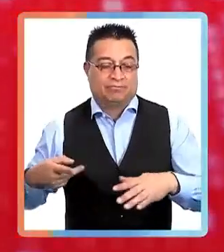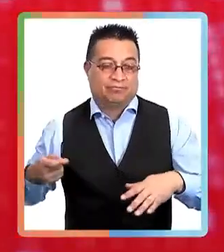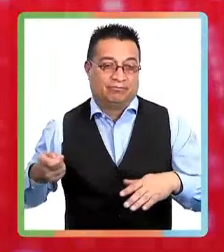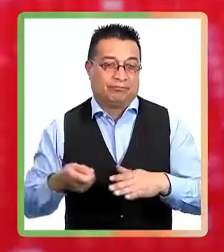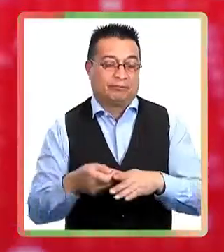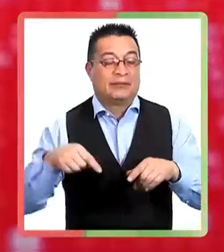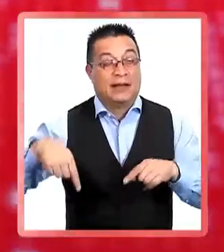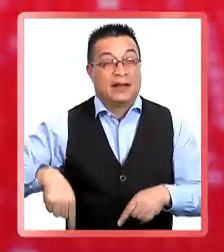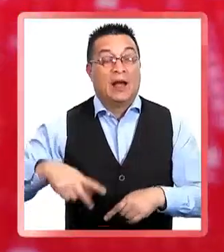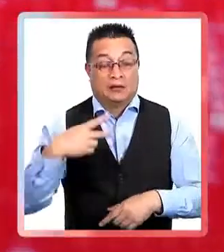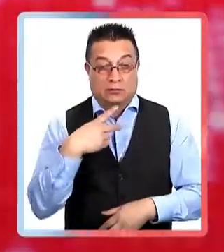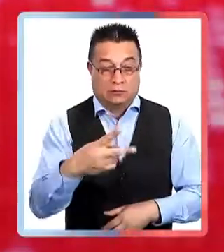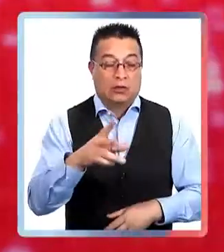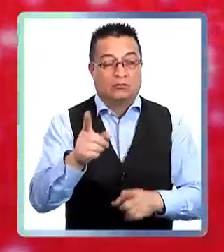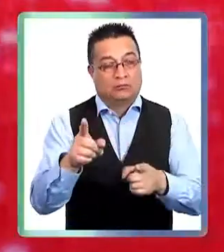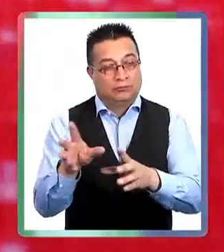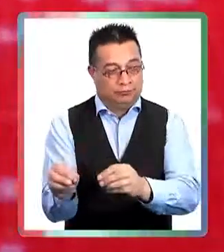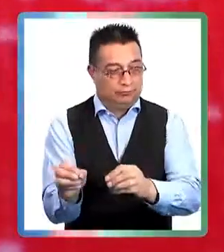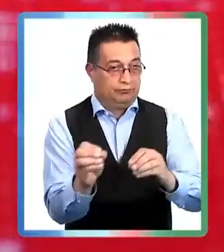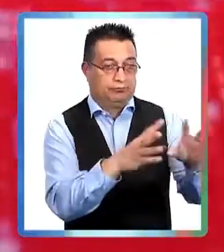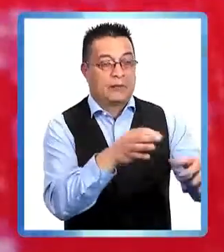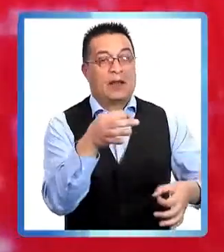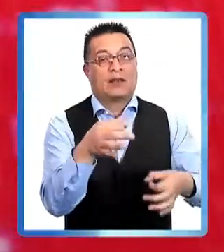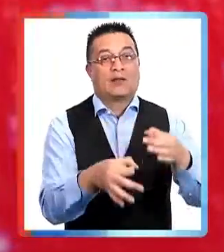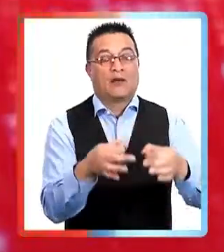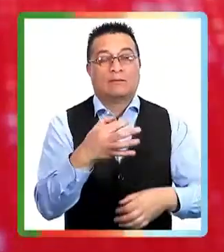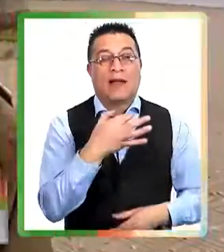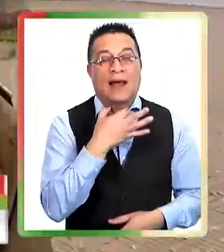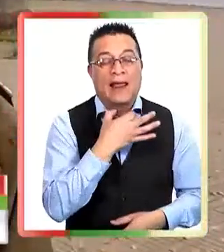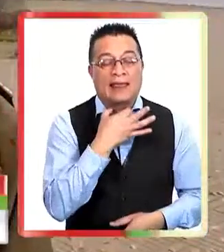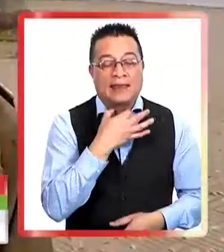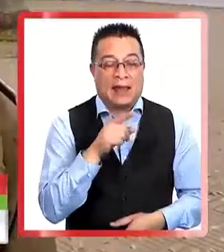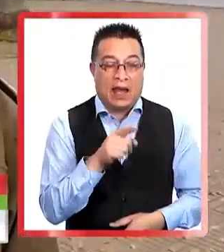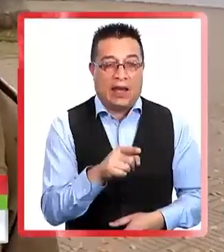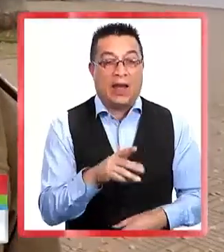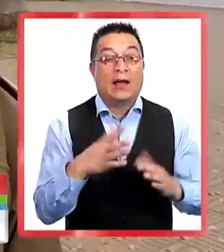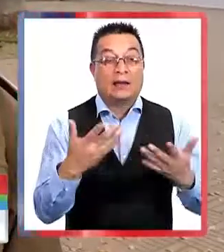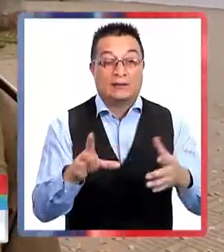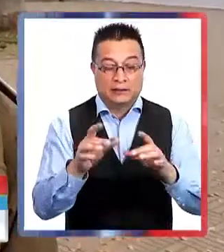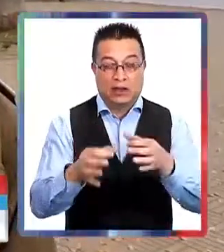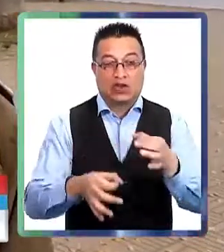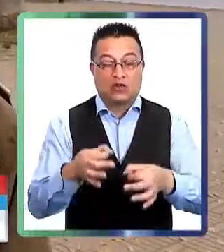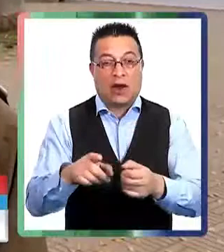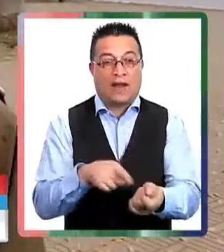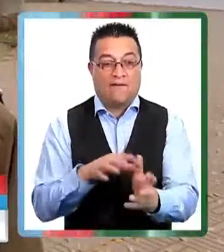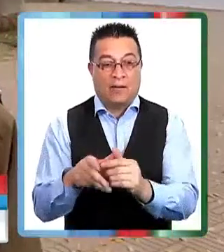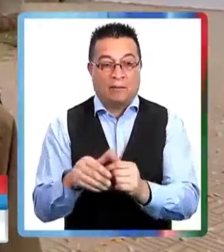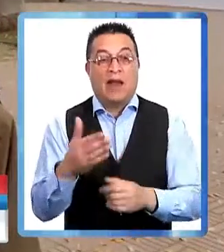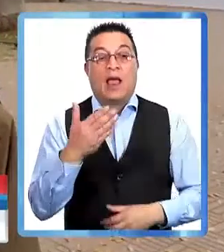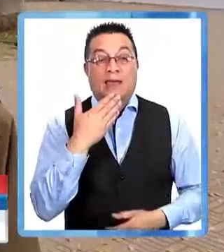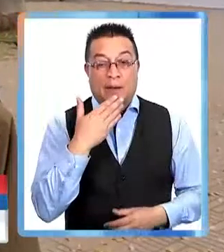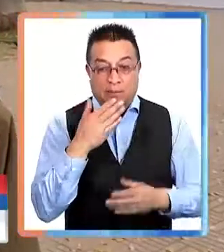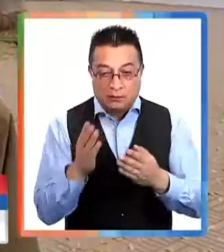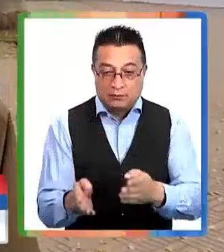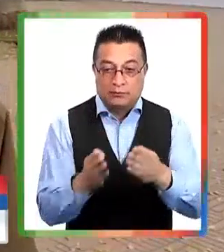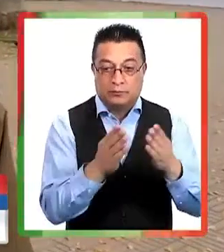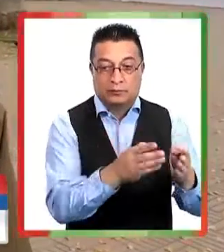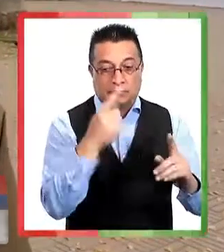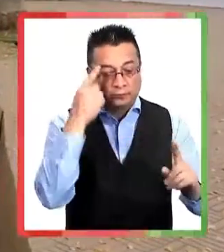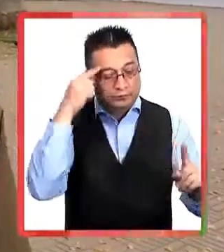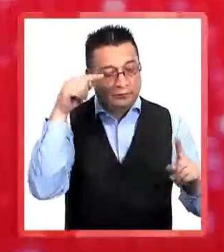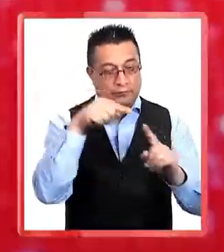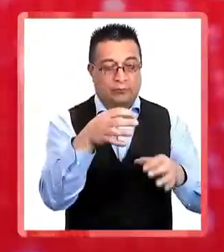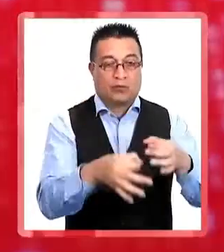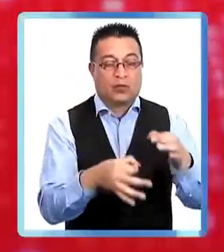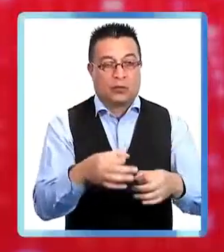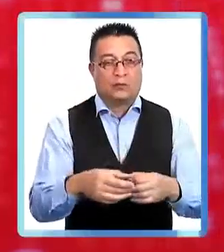fueron puestos a disposición, como corresponde, del Tribunal de Garantía en el caso y del Tribunal de Familia respectivamente para la persecución